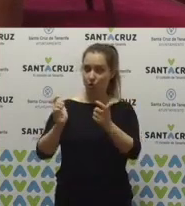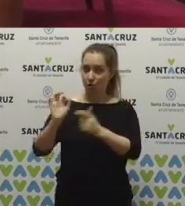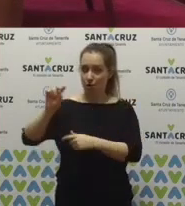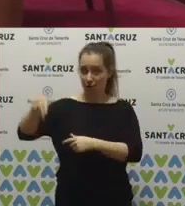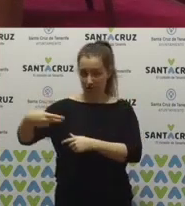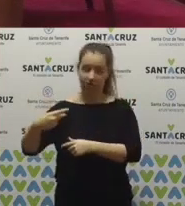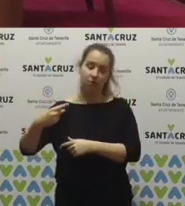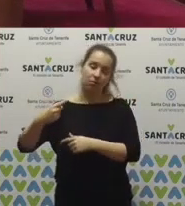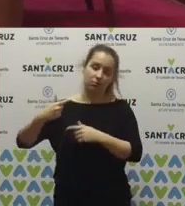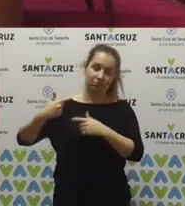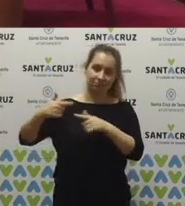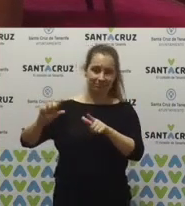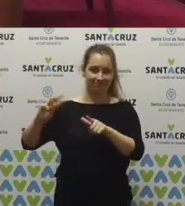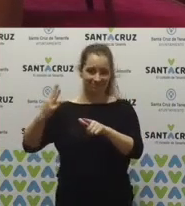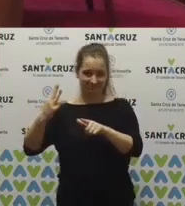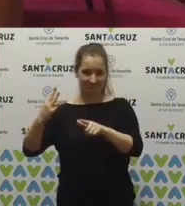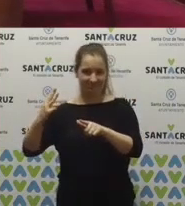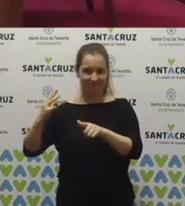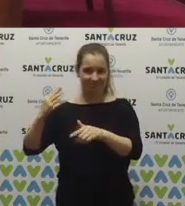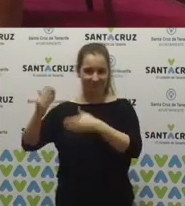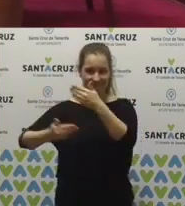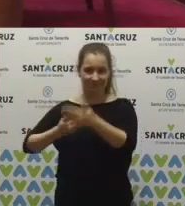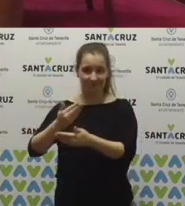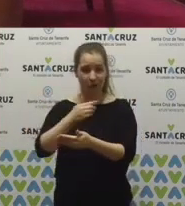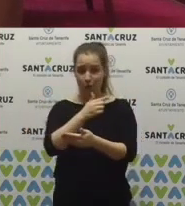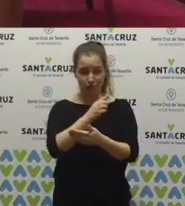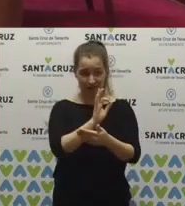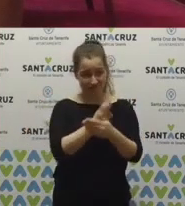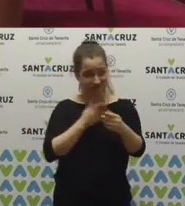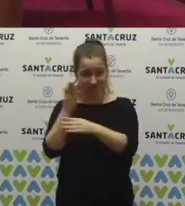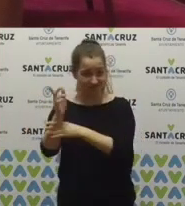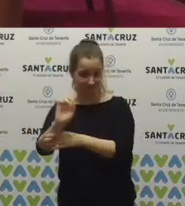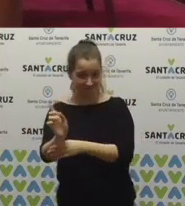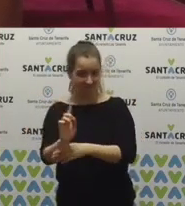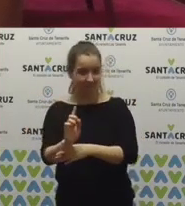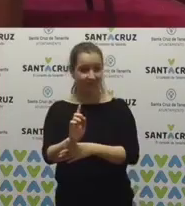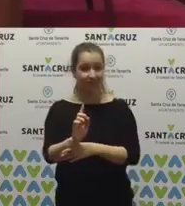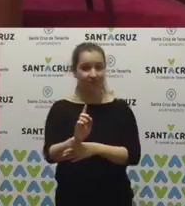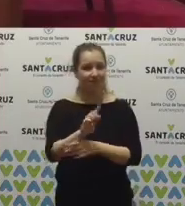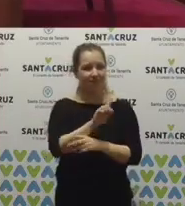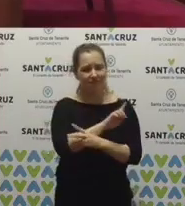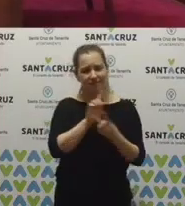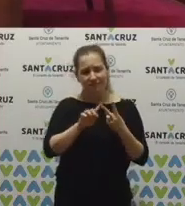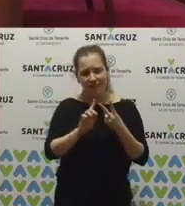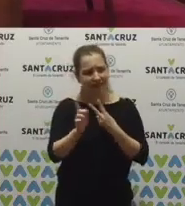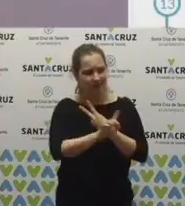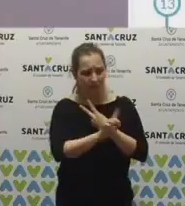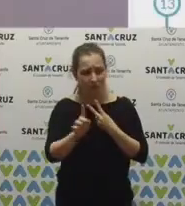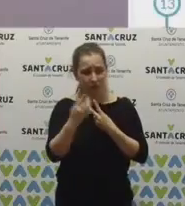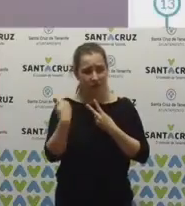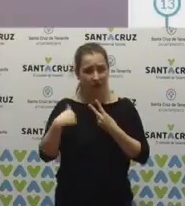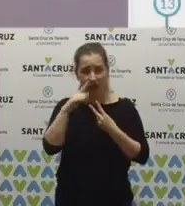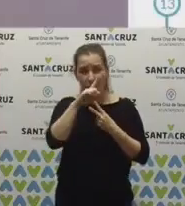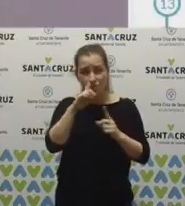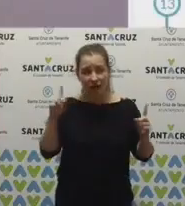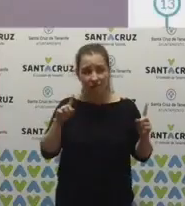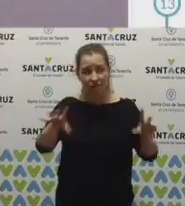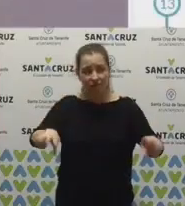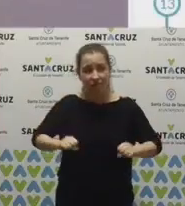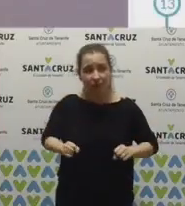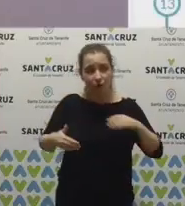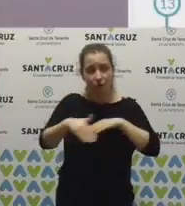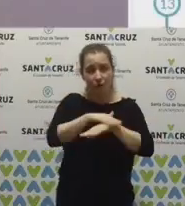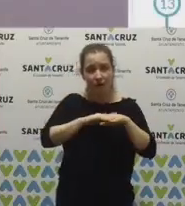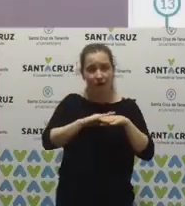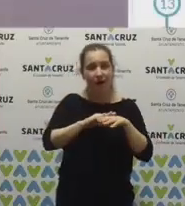sector usted no se puso los tenis y fue a visitar a las asociaciones usted no salió a la calle a visitarle que en un año gobernando tuve que esperar